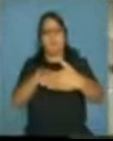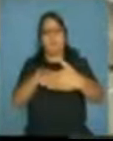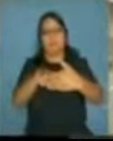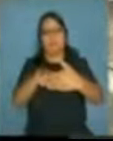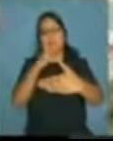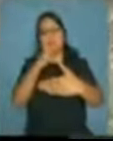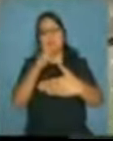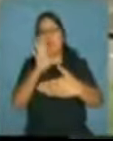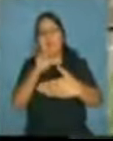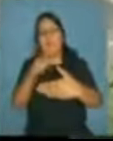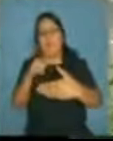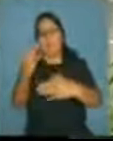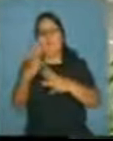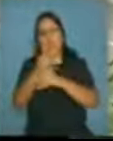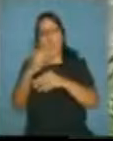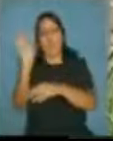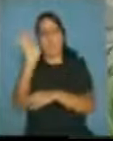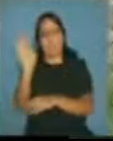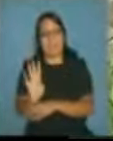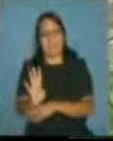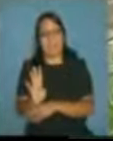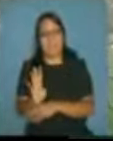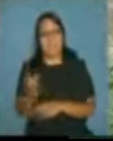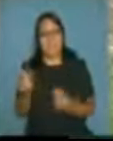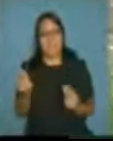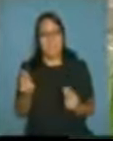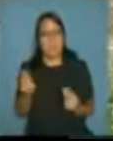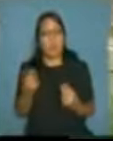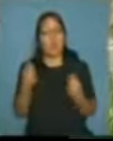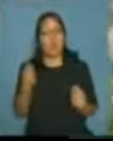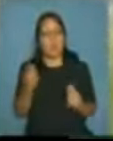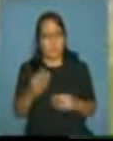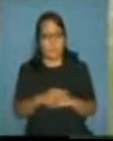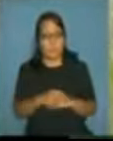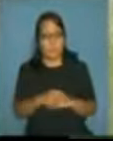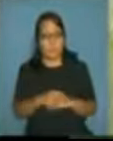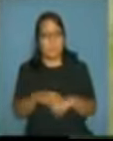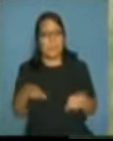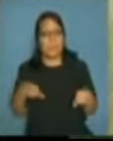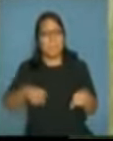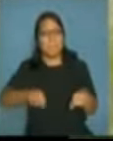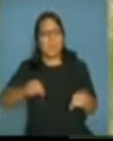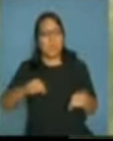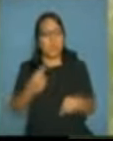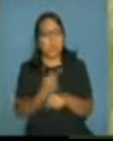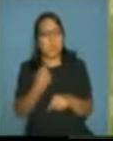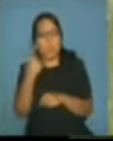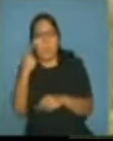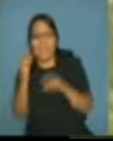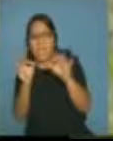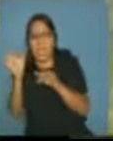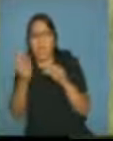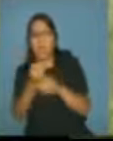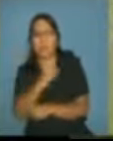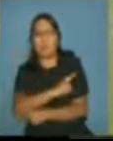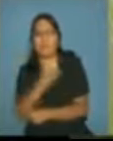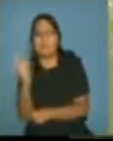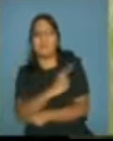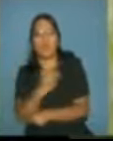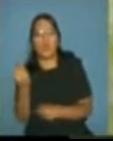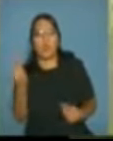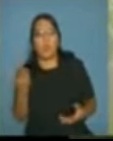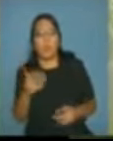ejemplo, a ese colectivo amarillo que veíamos pasar. Claro, ¿no? Entonces, y el motociclista no puede calcular, a veces no podés calcular la velocidad con la que